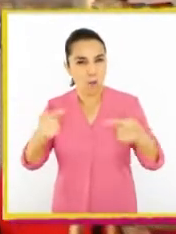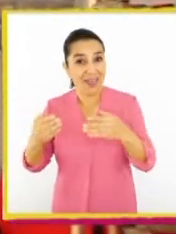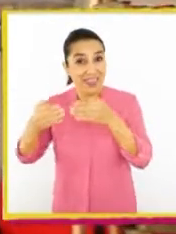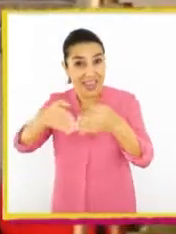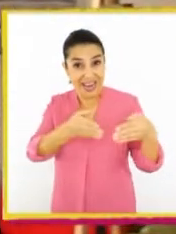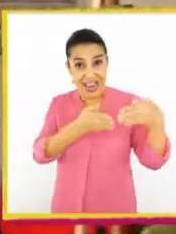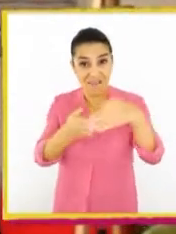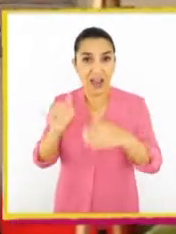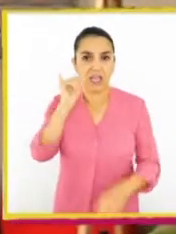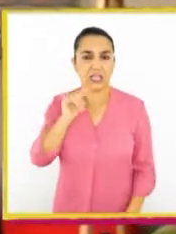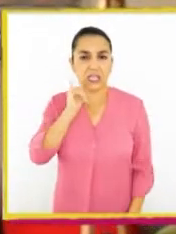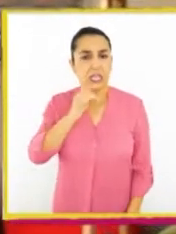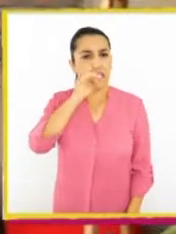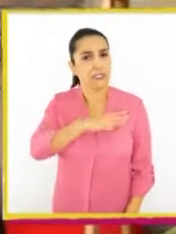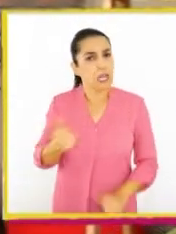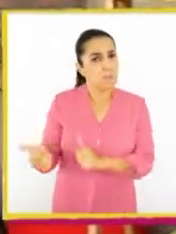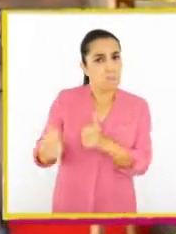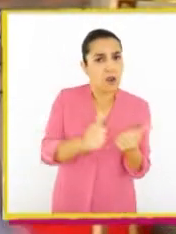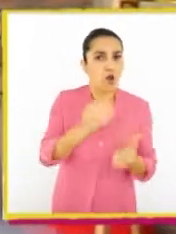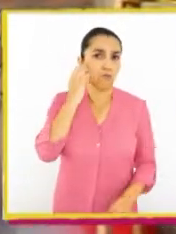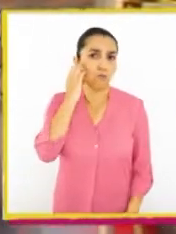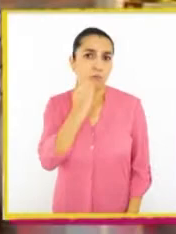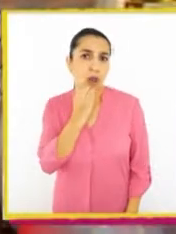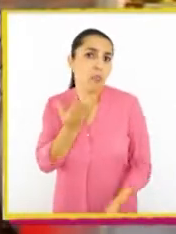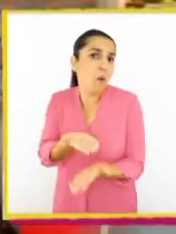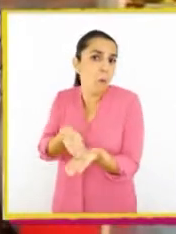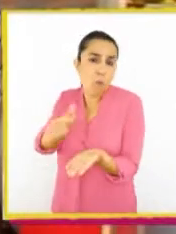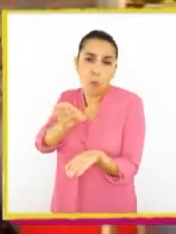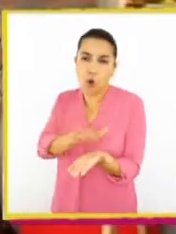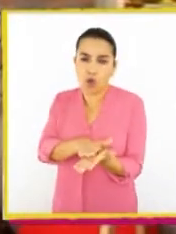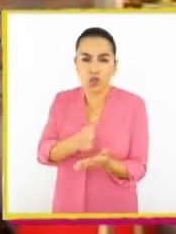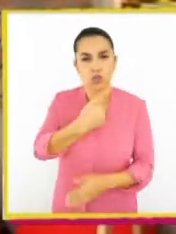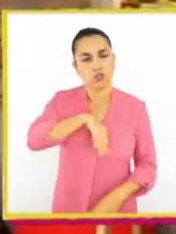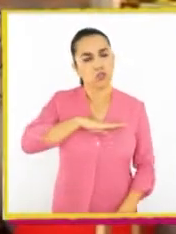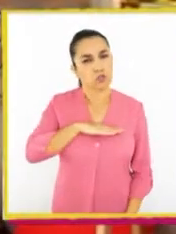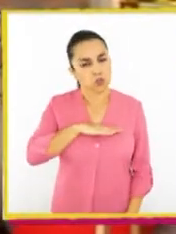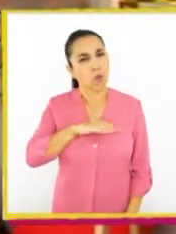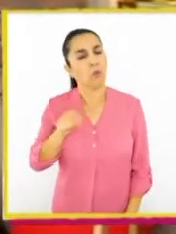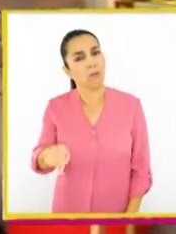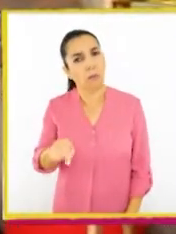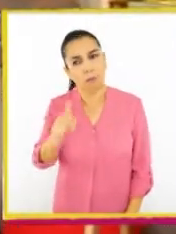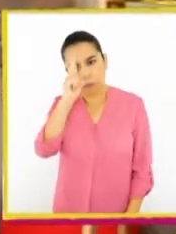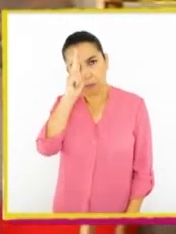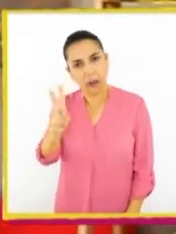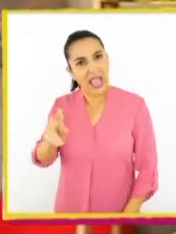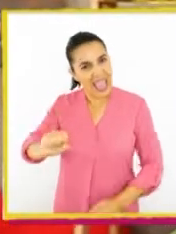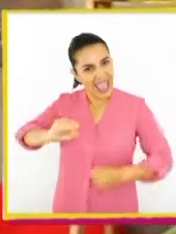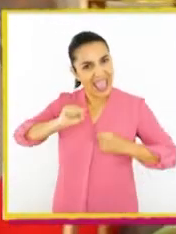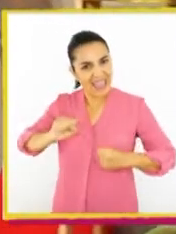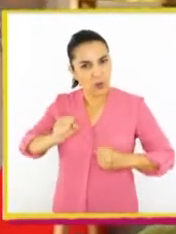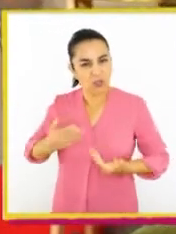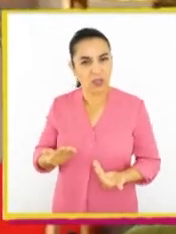Ahí Chile fue derrotado en ese combate y Arturo Prat murió. Y lo consideramos un héroe.